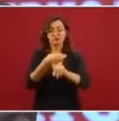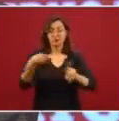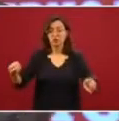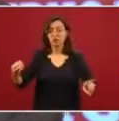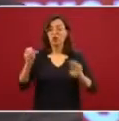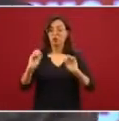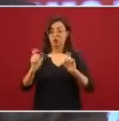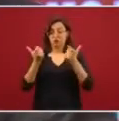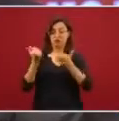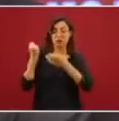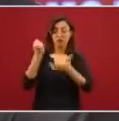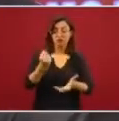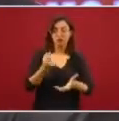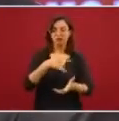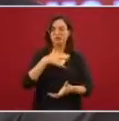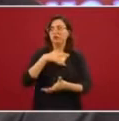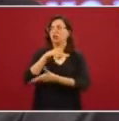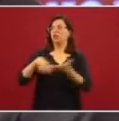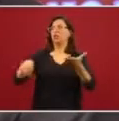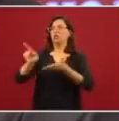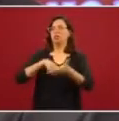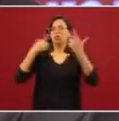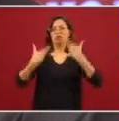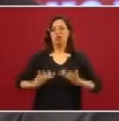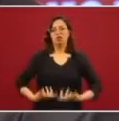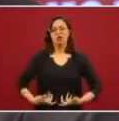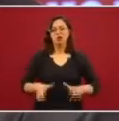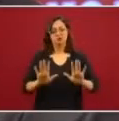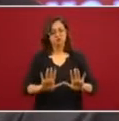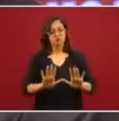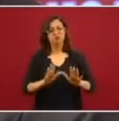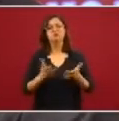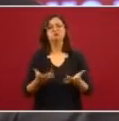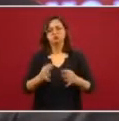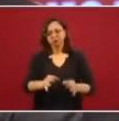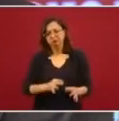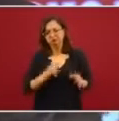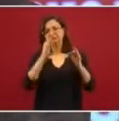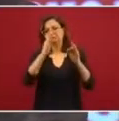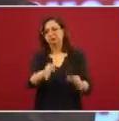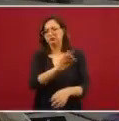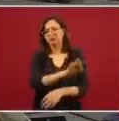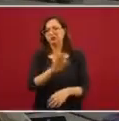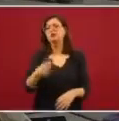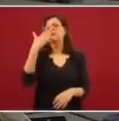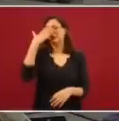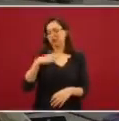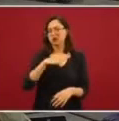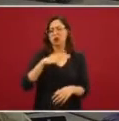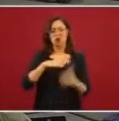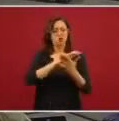patrocinadores en términos monetarios nos queda muy claro que estas actividades masivas implican contratos implican